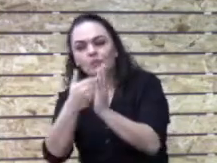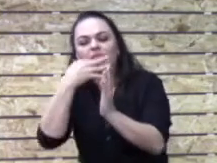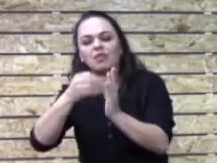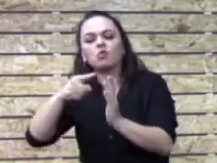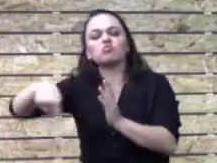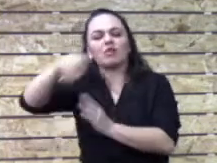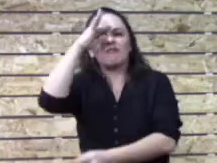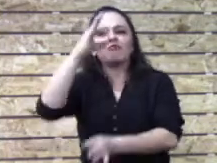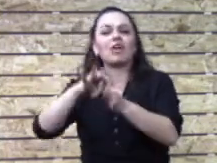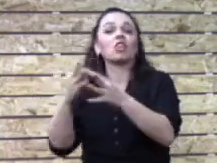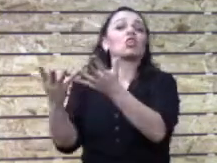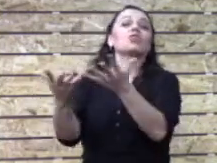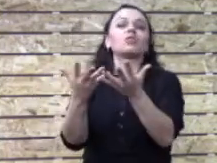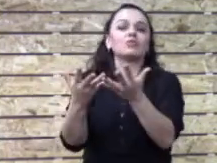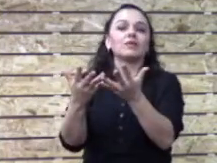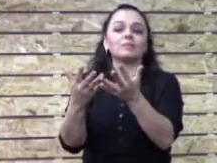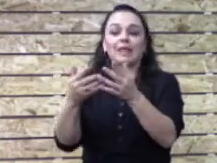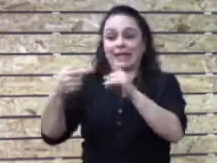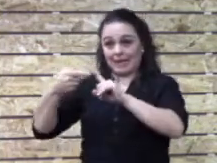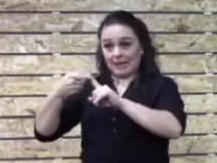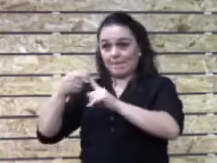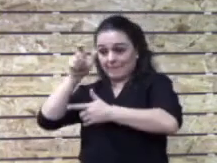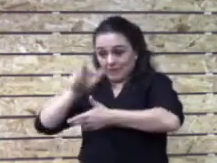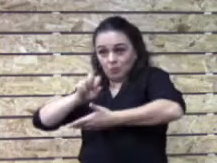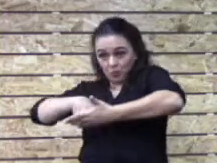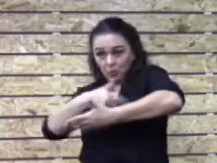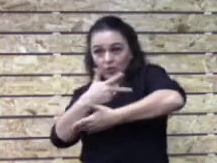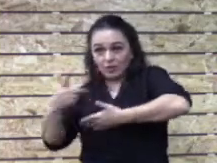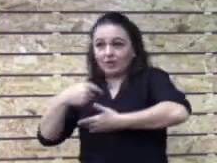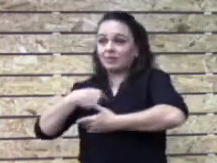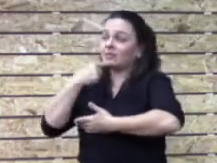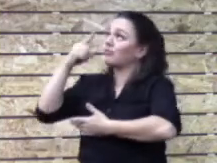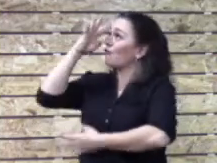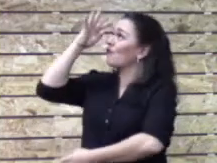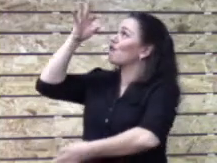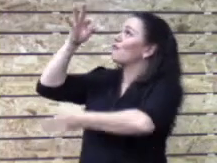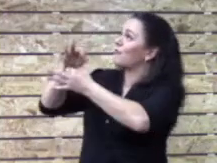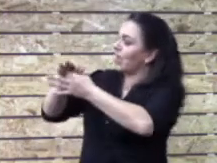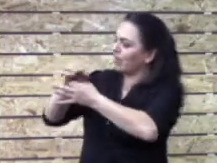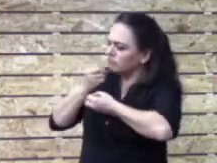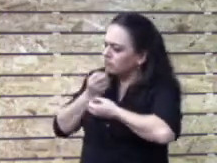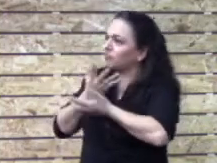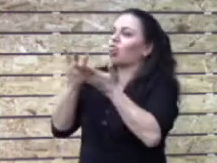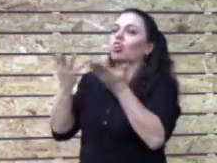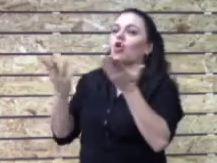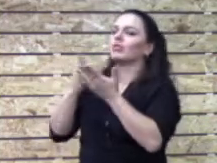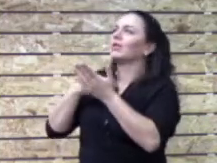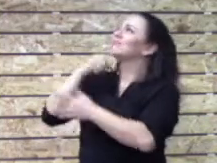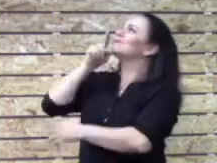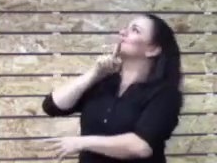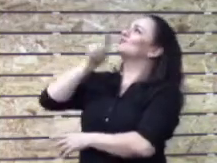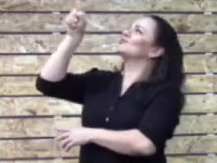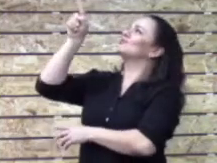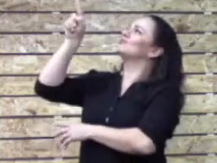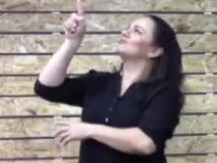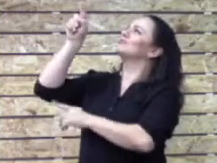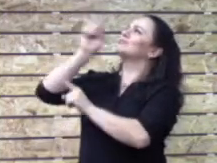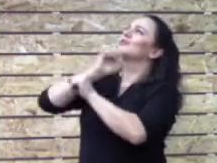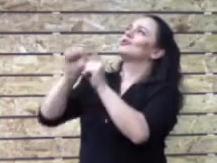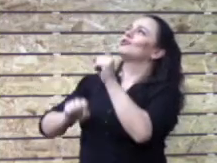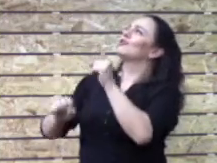su fe. Yo por mi parte le digo al Señor, tú eres mi